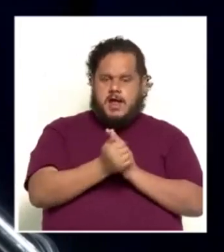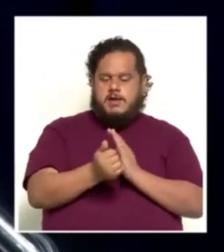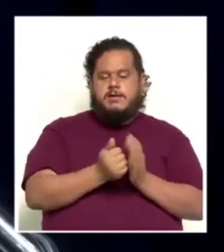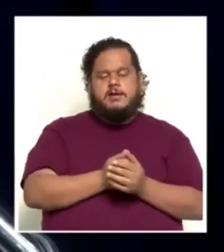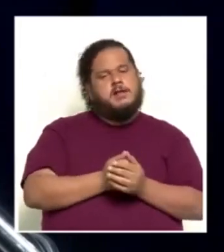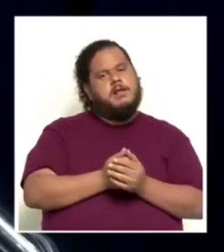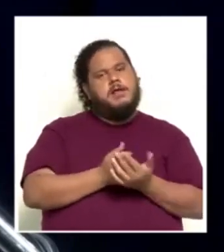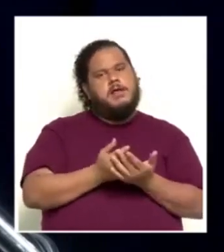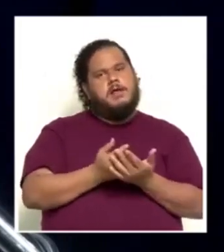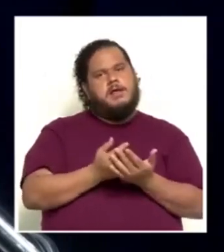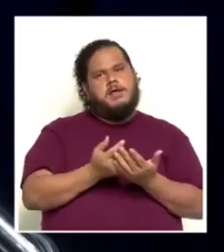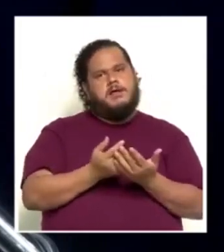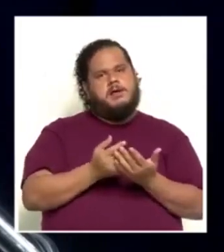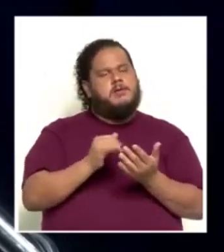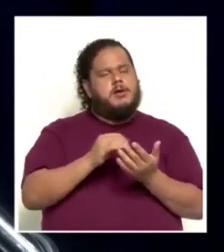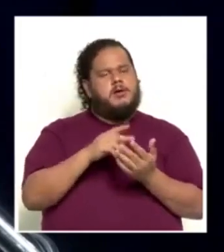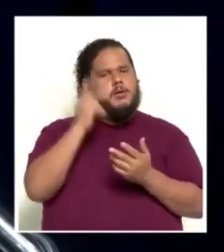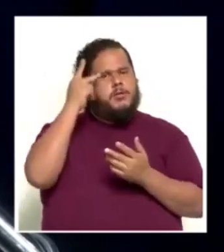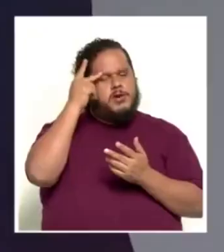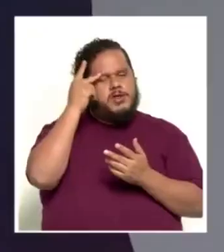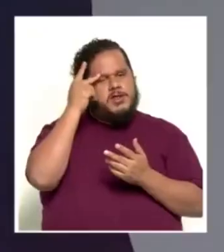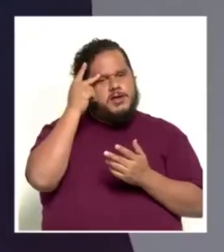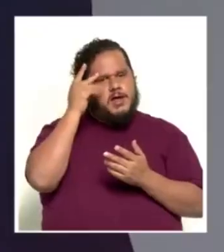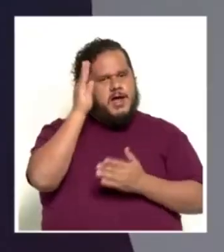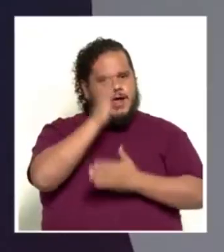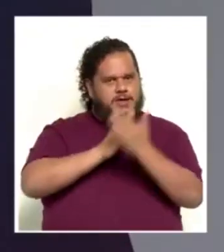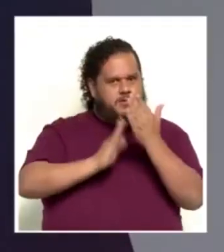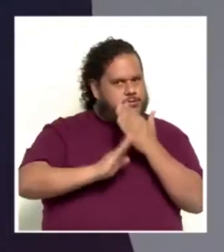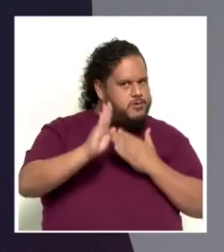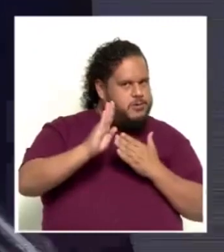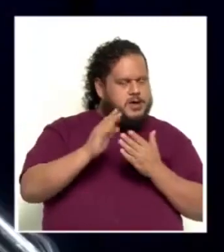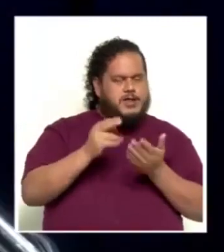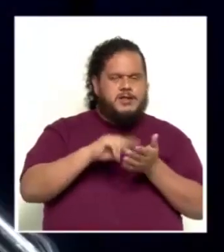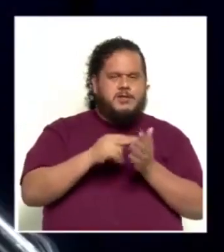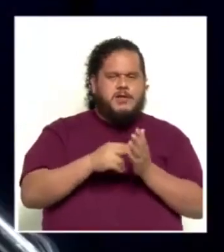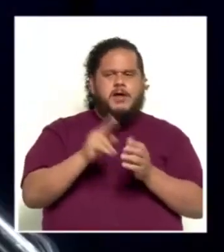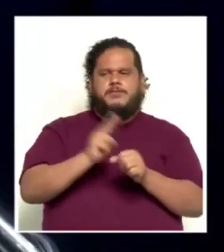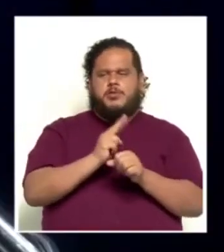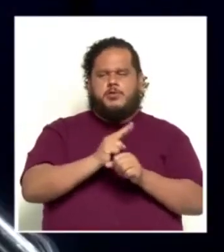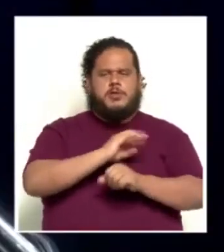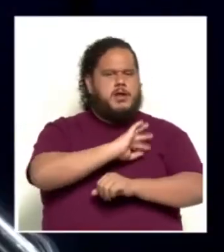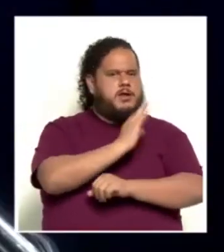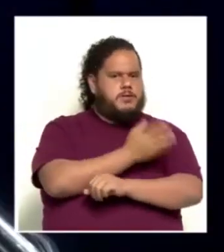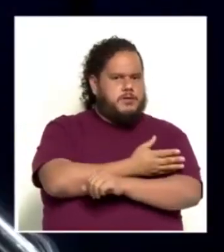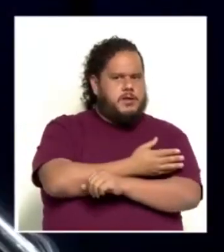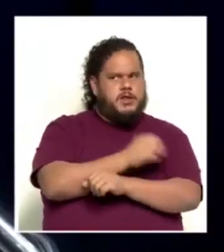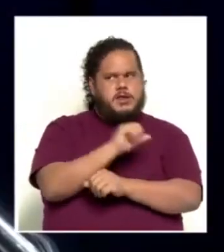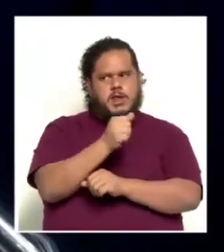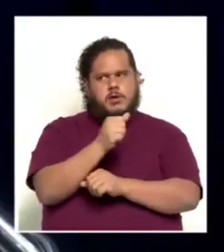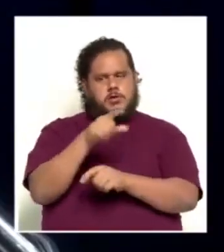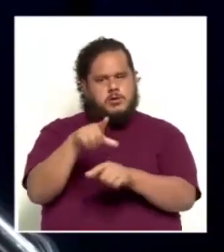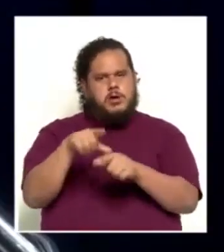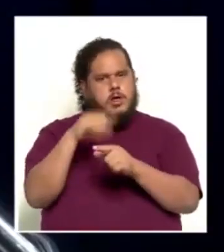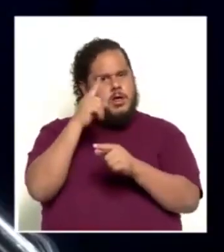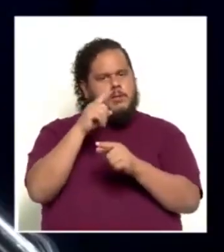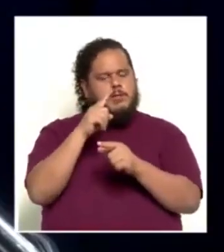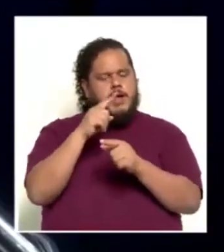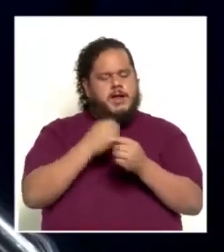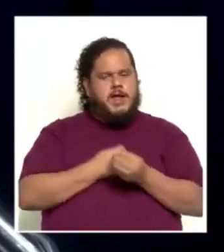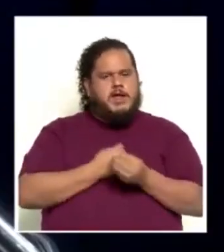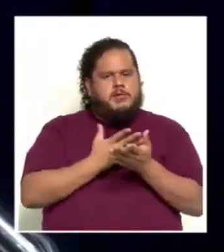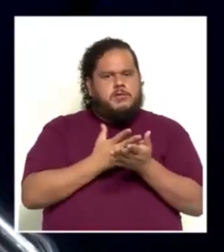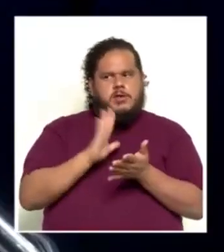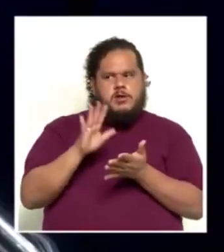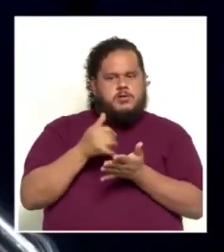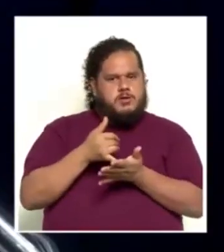como política judoka. Es como usar la fortaleza del otro lado para poder exponer sus debilidades.